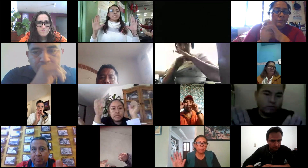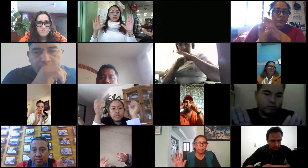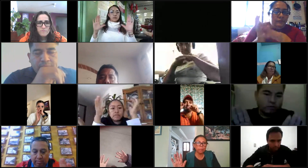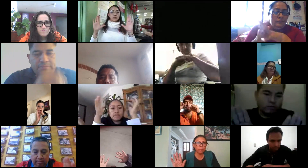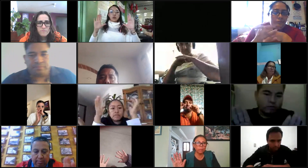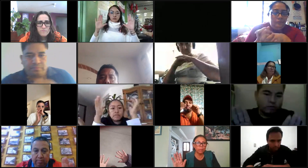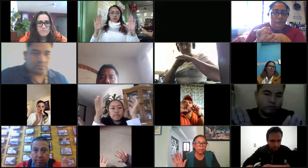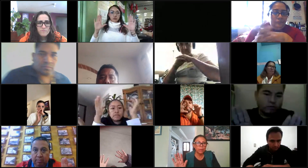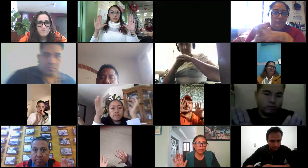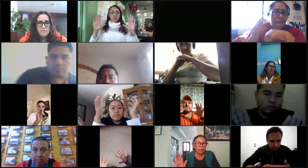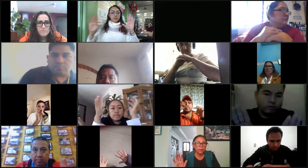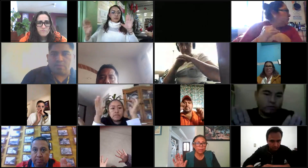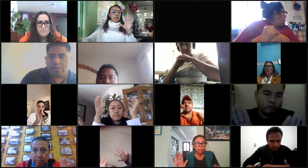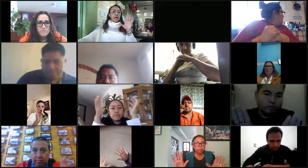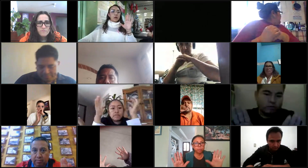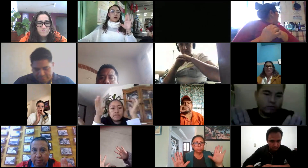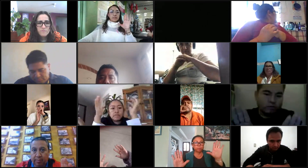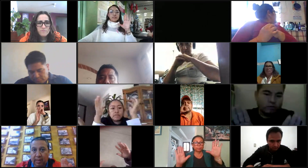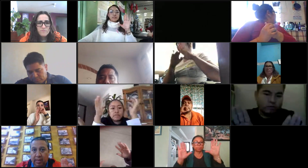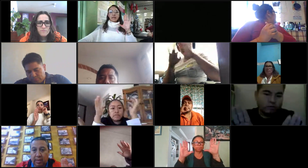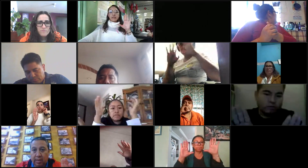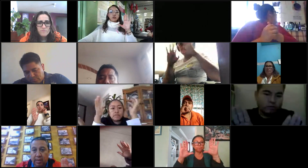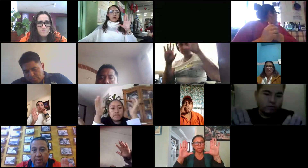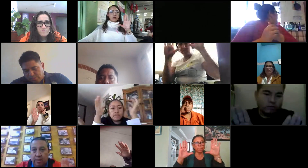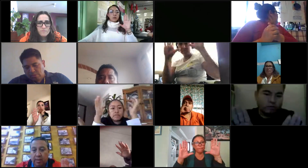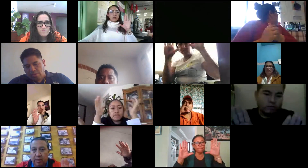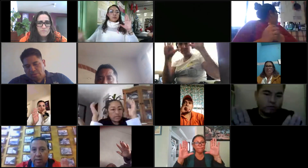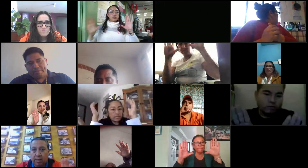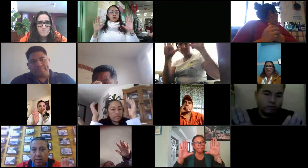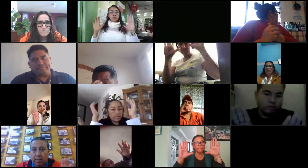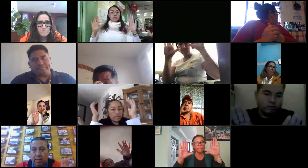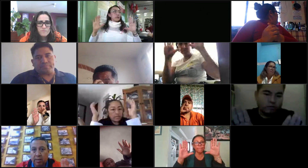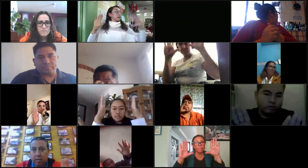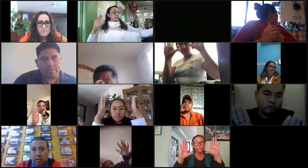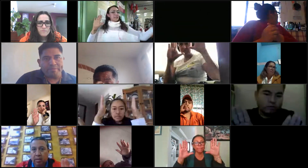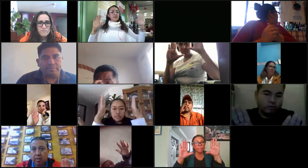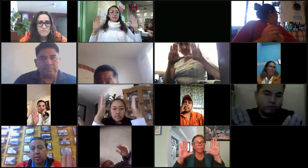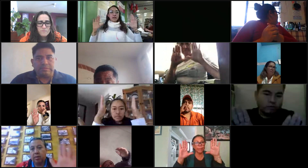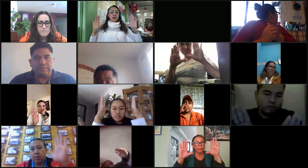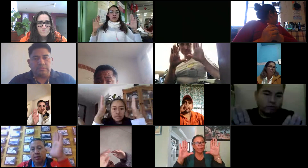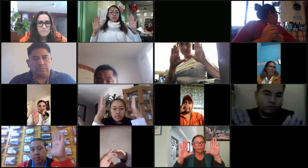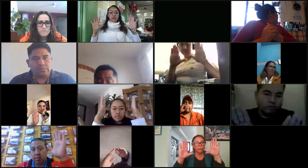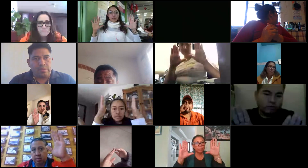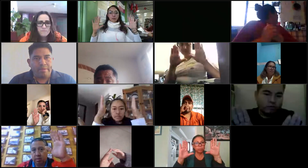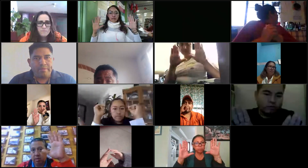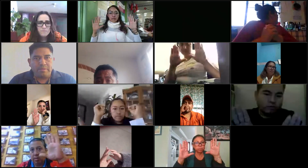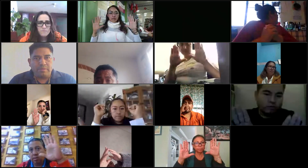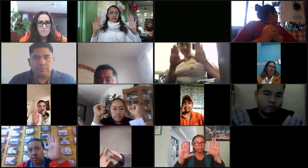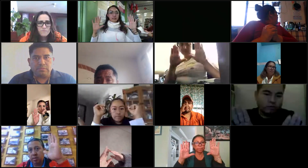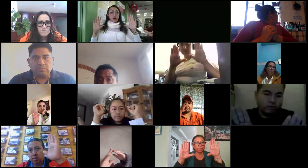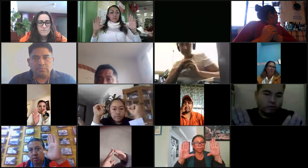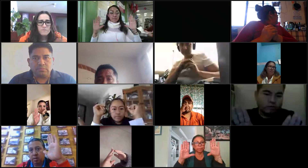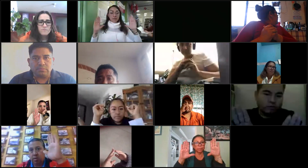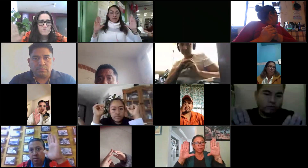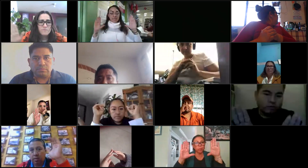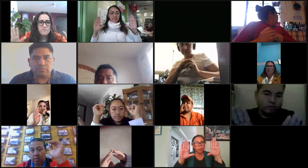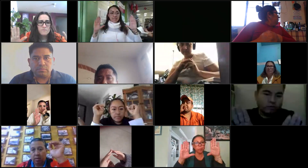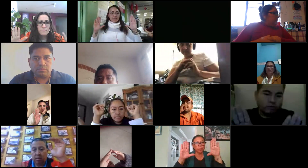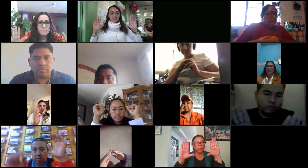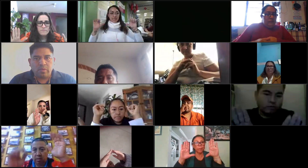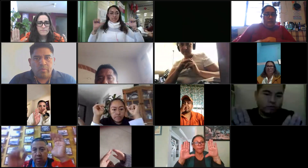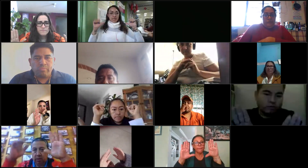dominante, lo hacemos con las dos. Acuérdense que no vamos a mover la mano de aquí, la vamos a mover solamente